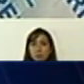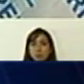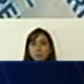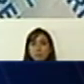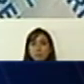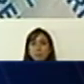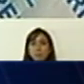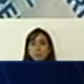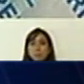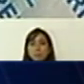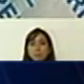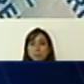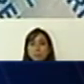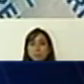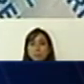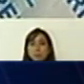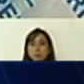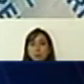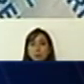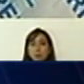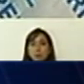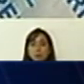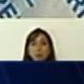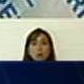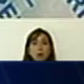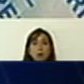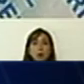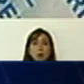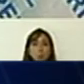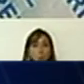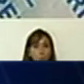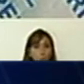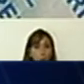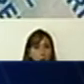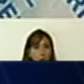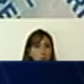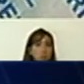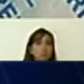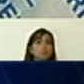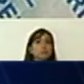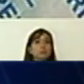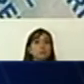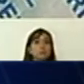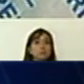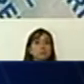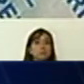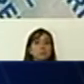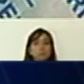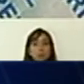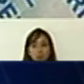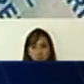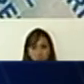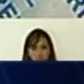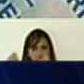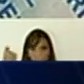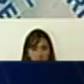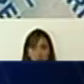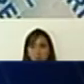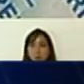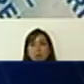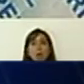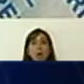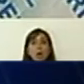por el usurpador Juan Gerardo Antonio Guaidó Márquez el nombramiento para ejercer los cargos del